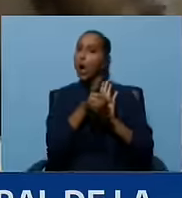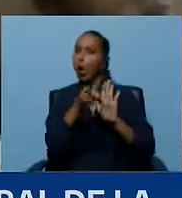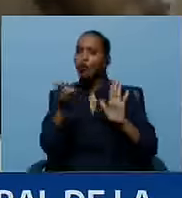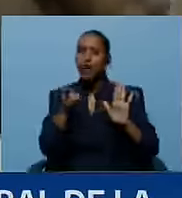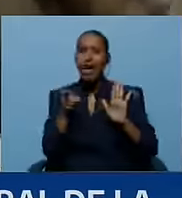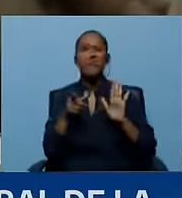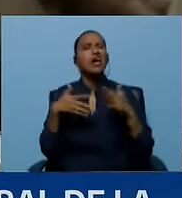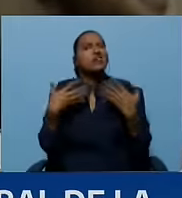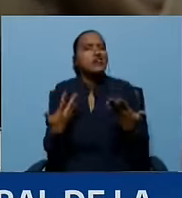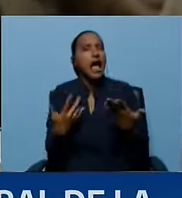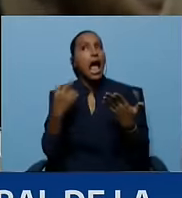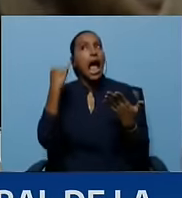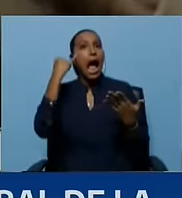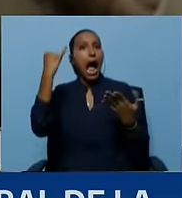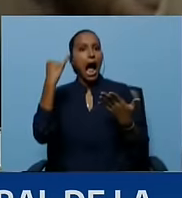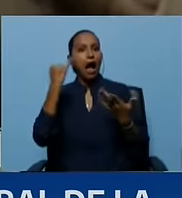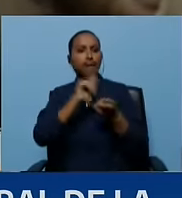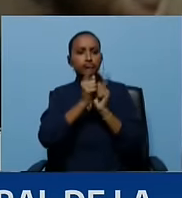que haya que darle.